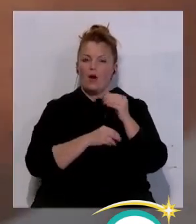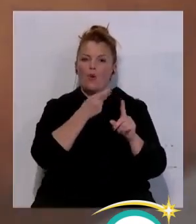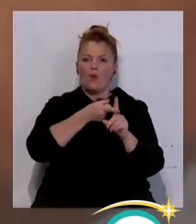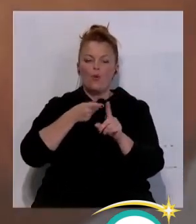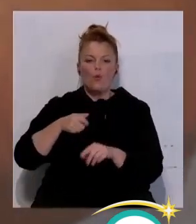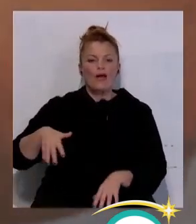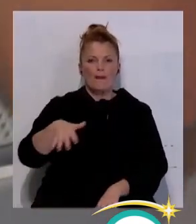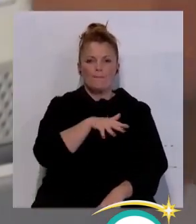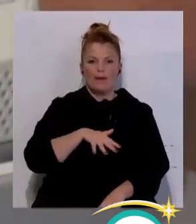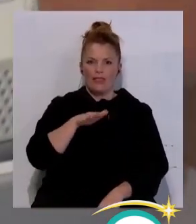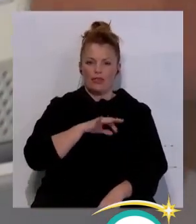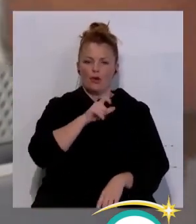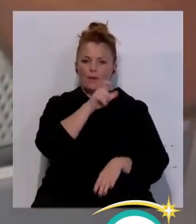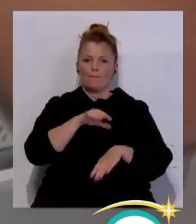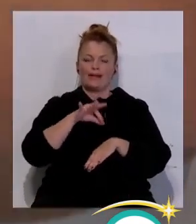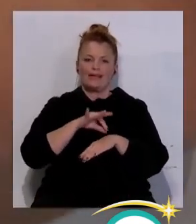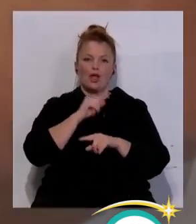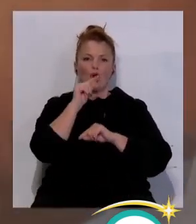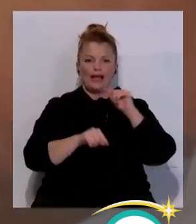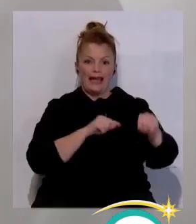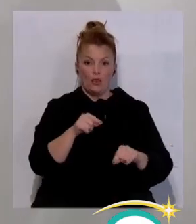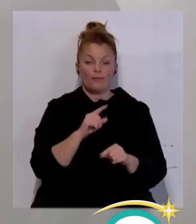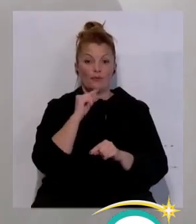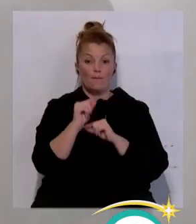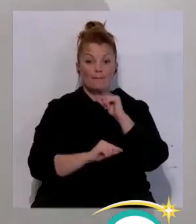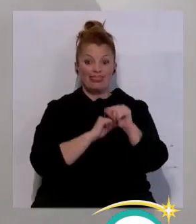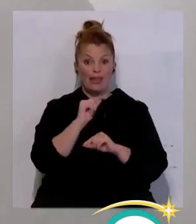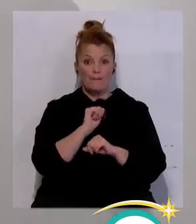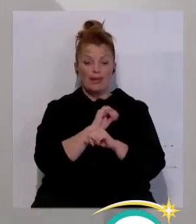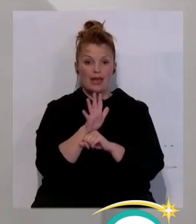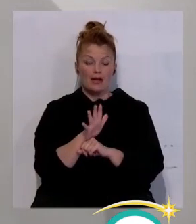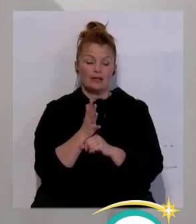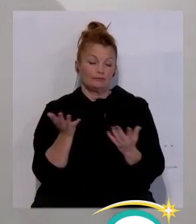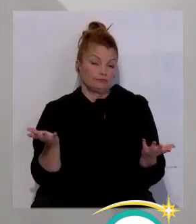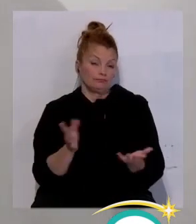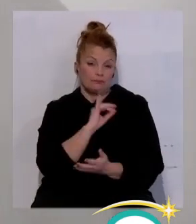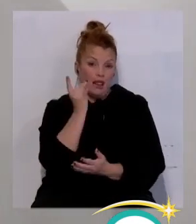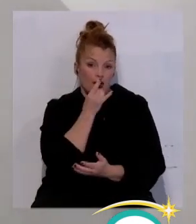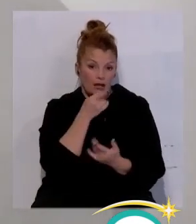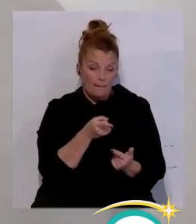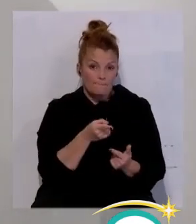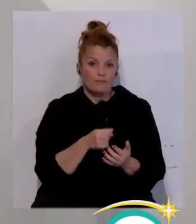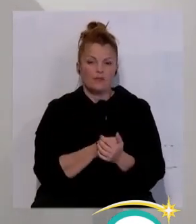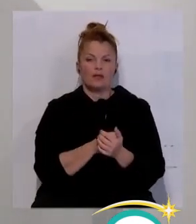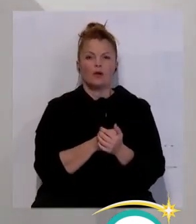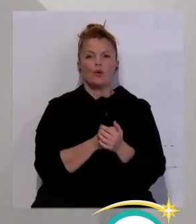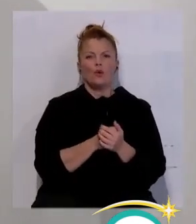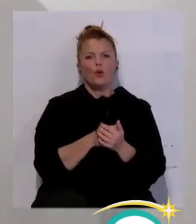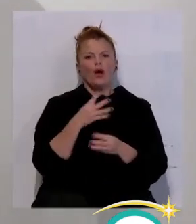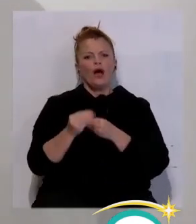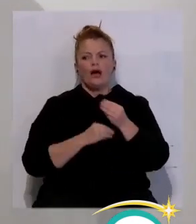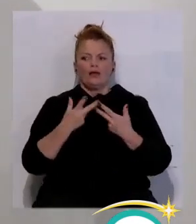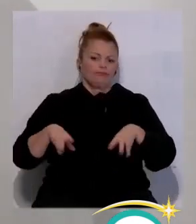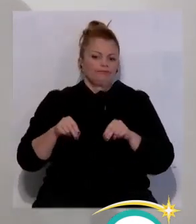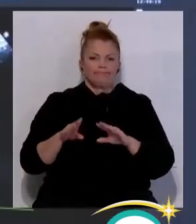su espacio para los pacientes contagiados. Cuando la pandemia, por desgracia, pues no hubo que